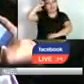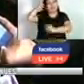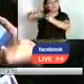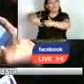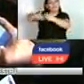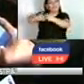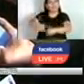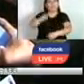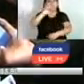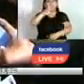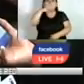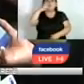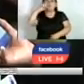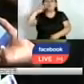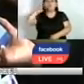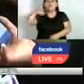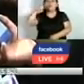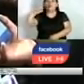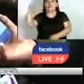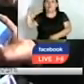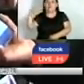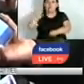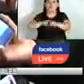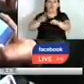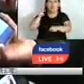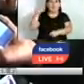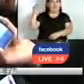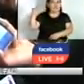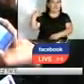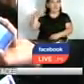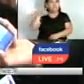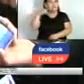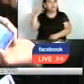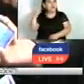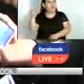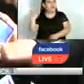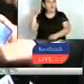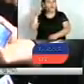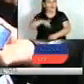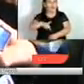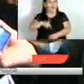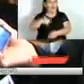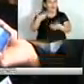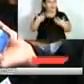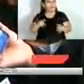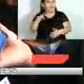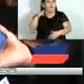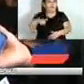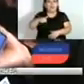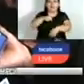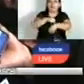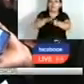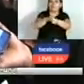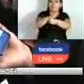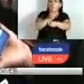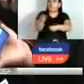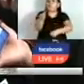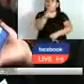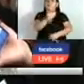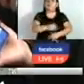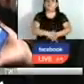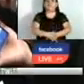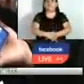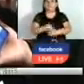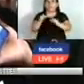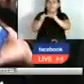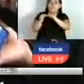de 300 millones de dólares, el mejor año en los últimos 10 años, y ahora nosotros en el año de pandemia tuvimos